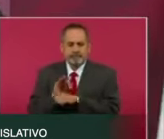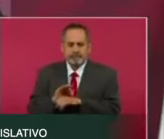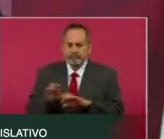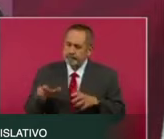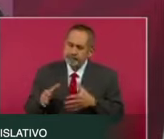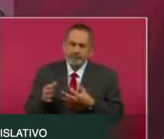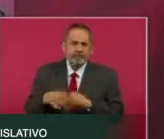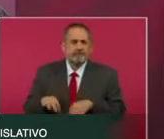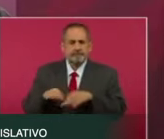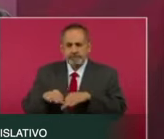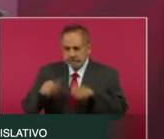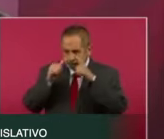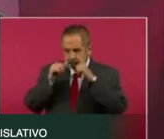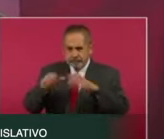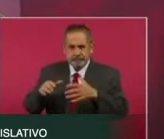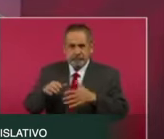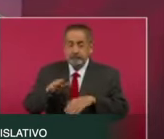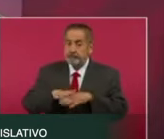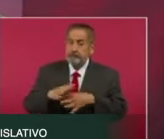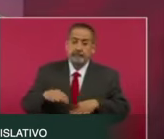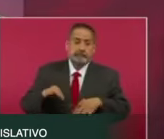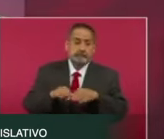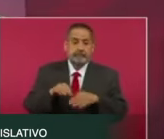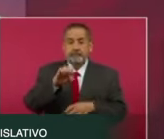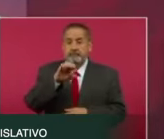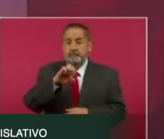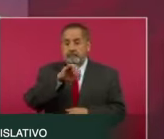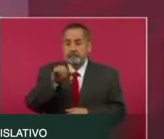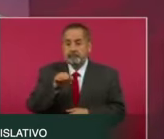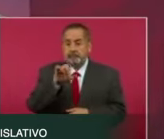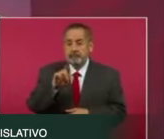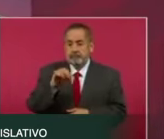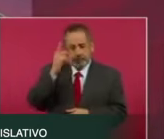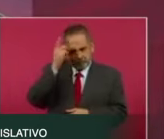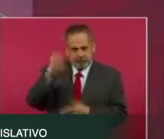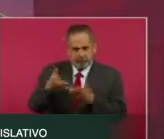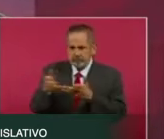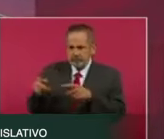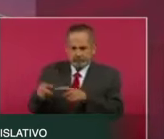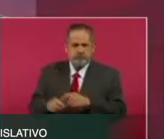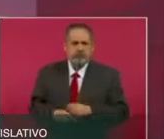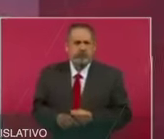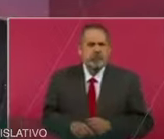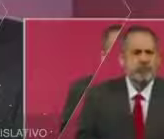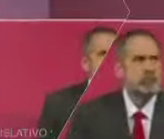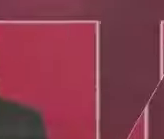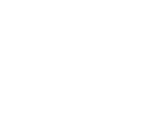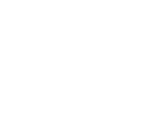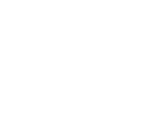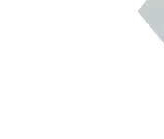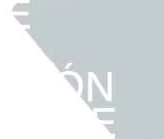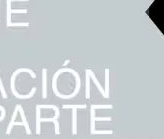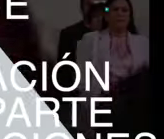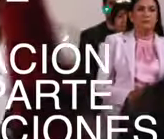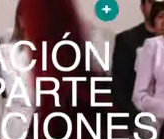de manera indefinida la operación del Tren Maya, además de la extinción de la Financiera Rural.